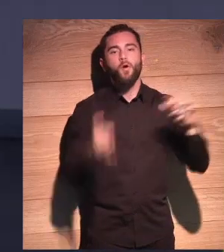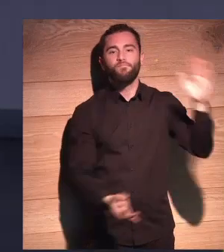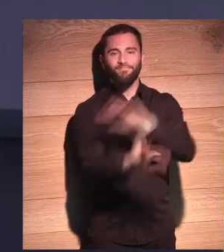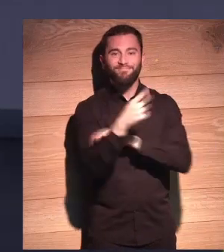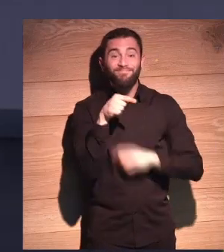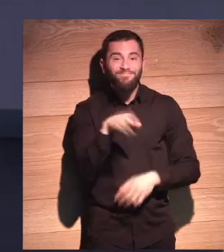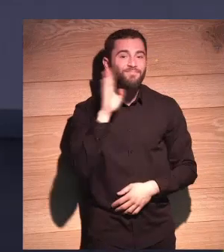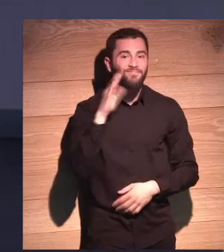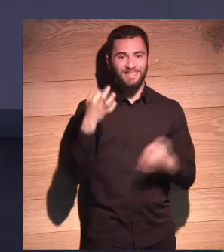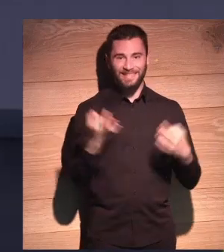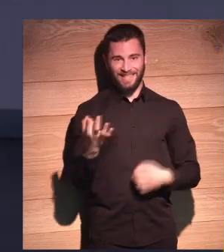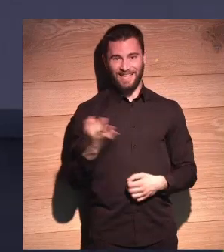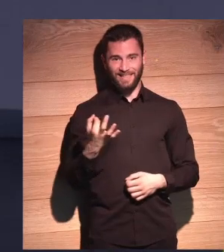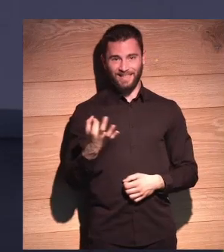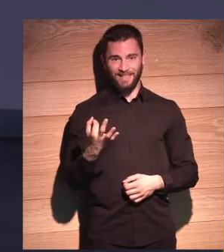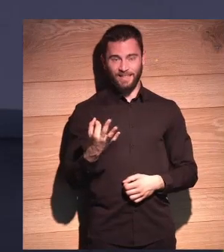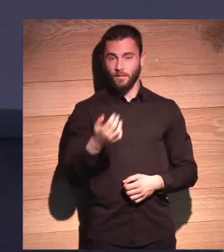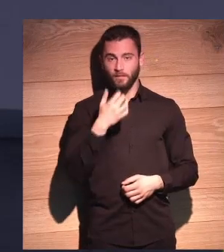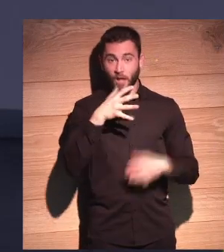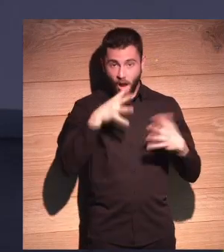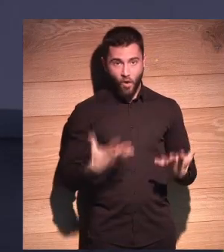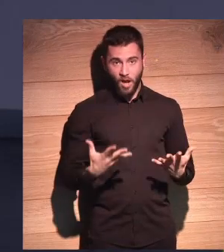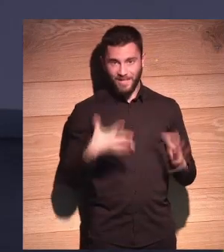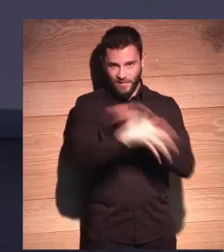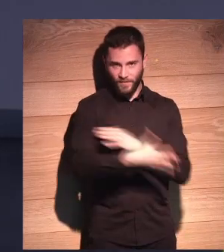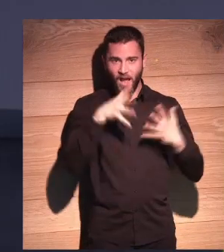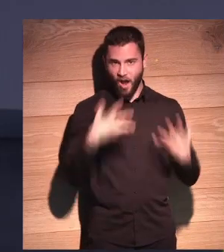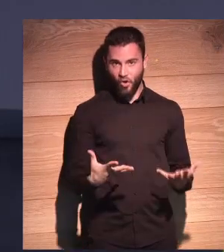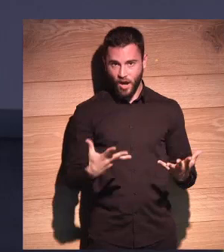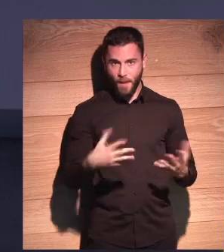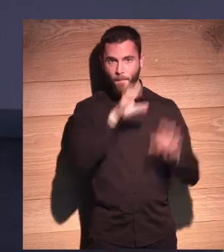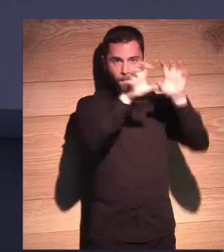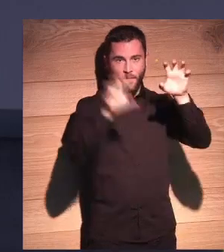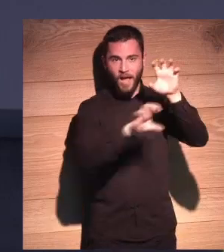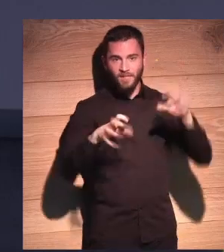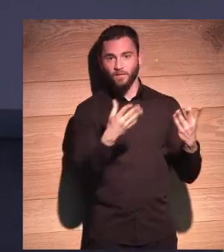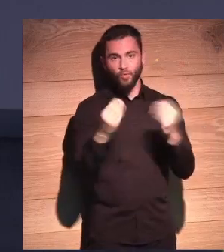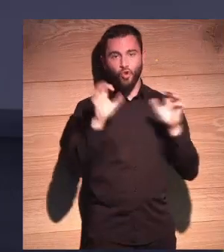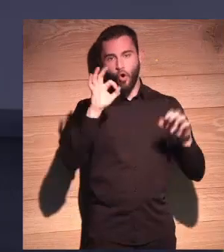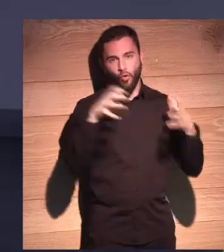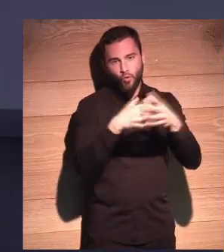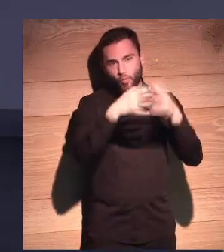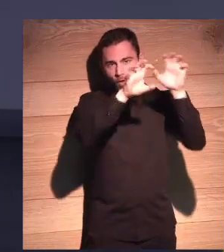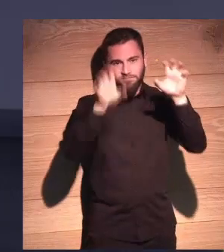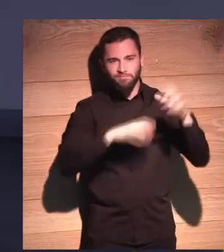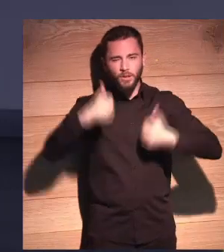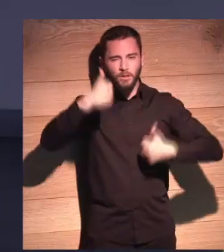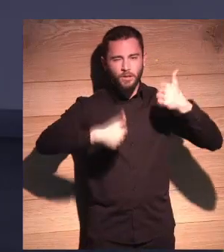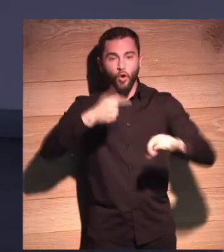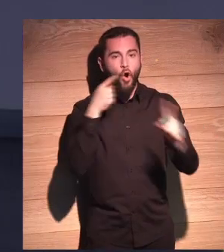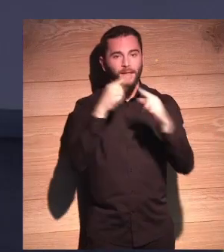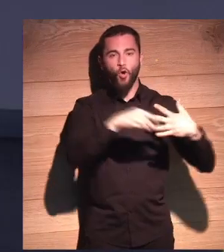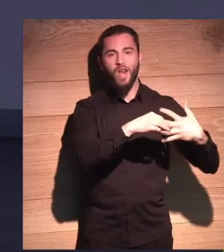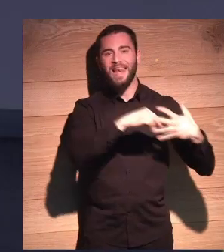geotecnología? La geotecnología es que en el momento actual hay muchos países o grupos de países compitiendo por ser